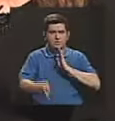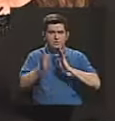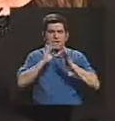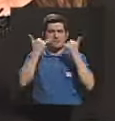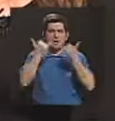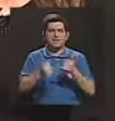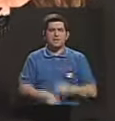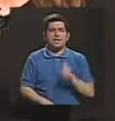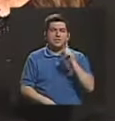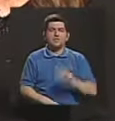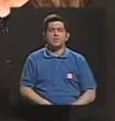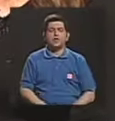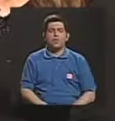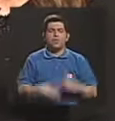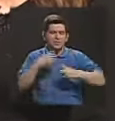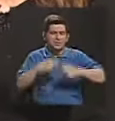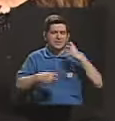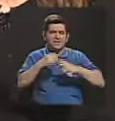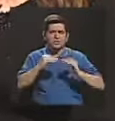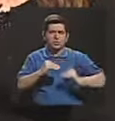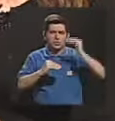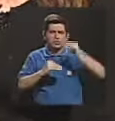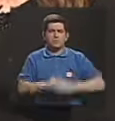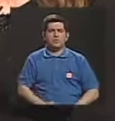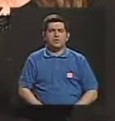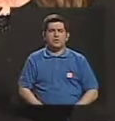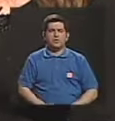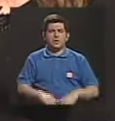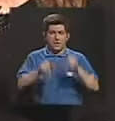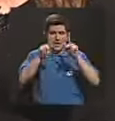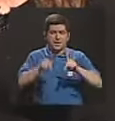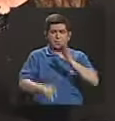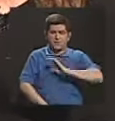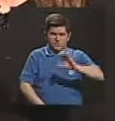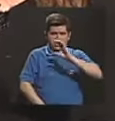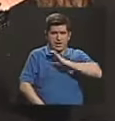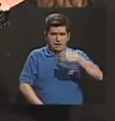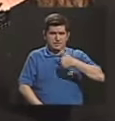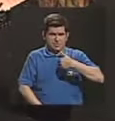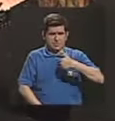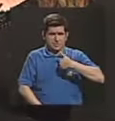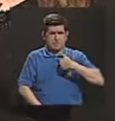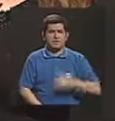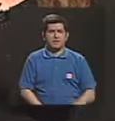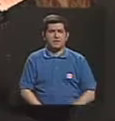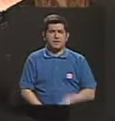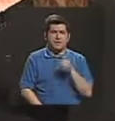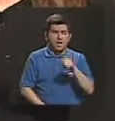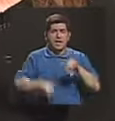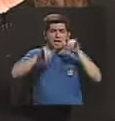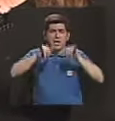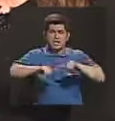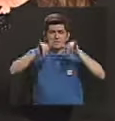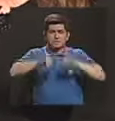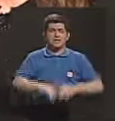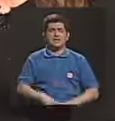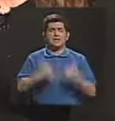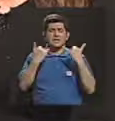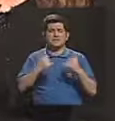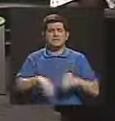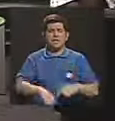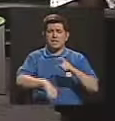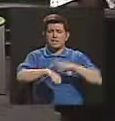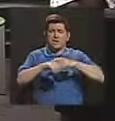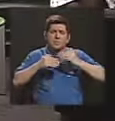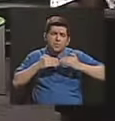hablando ya de un trastorno mayor del ánimo. La persona tiene una serie de características que las ha mantenido durante muchísimo